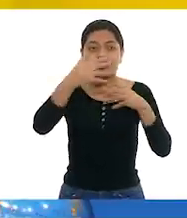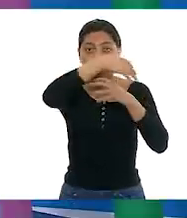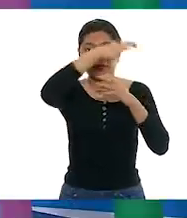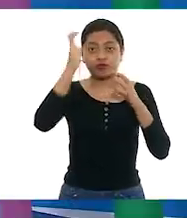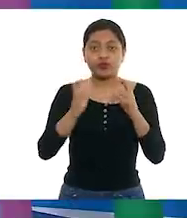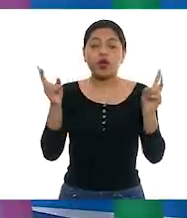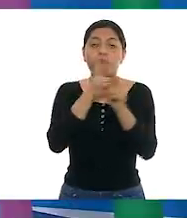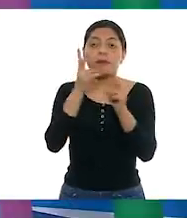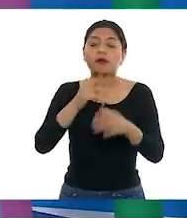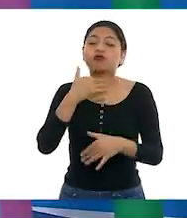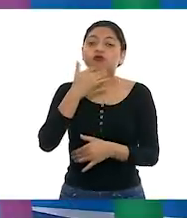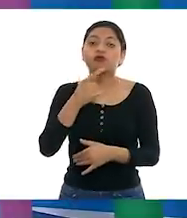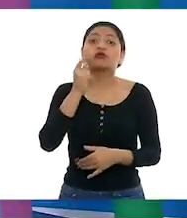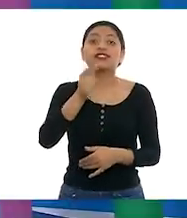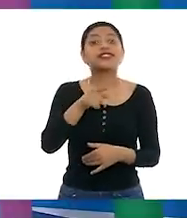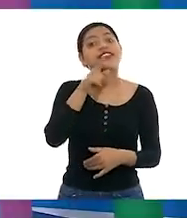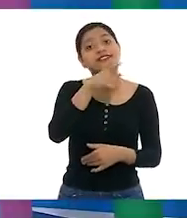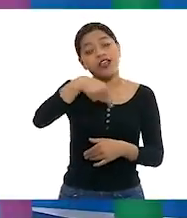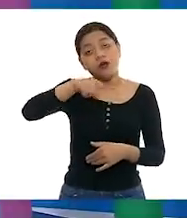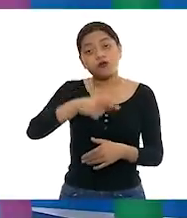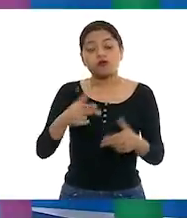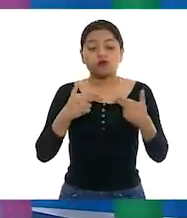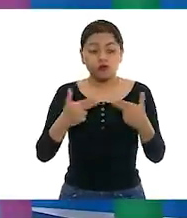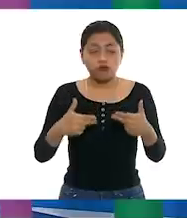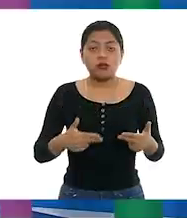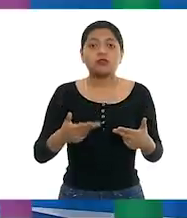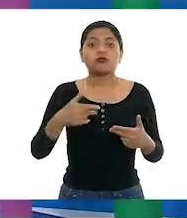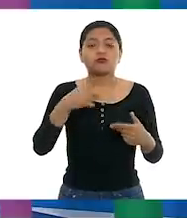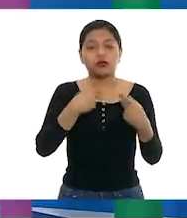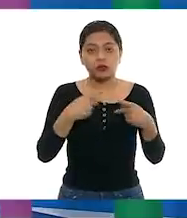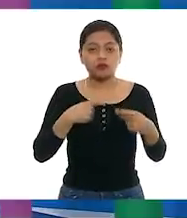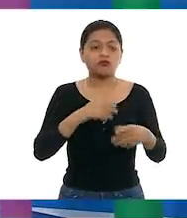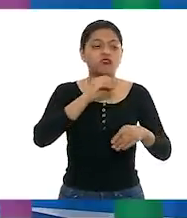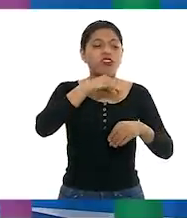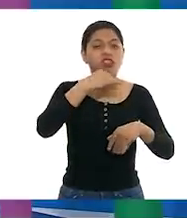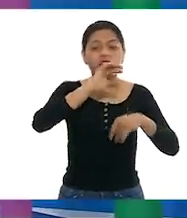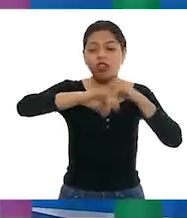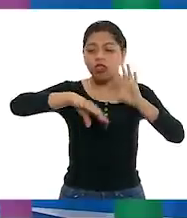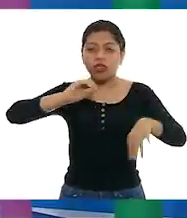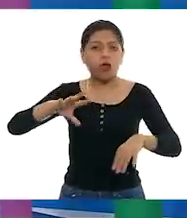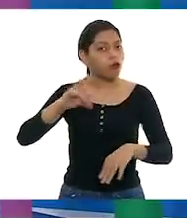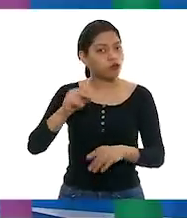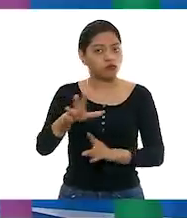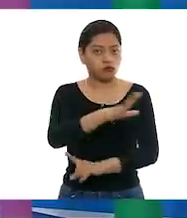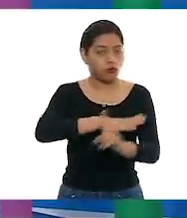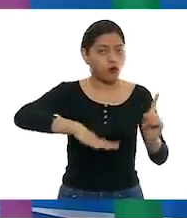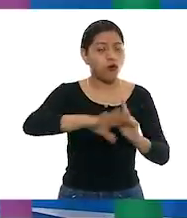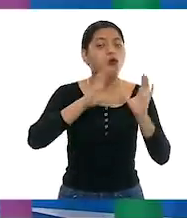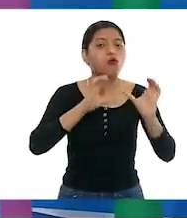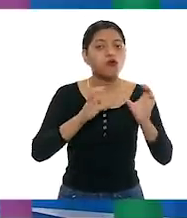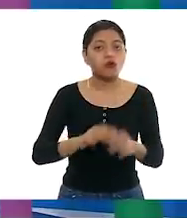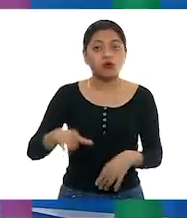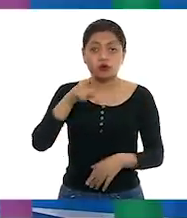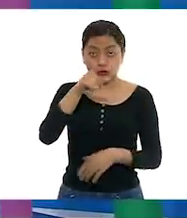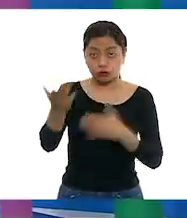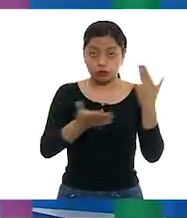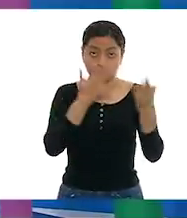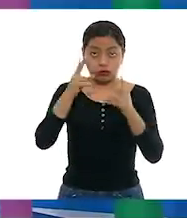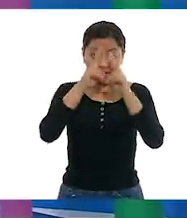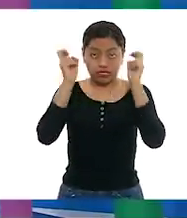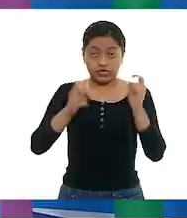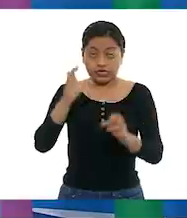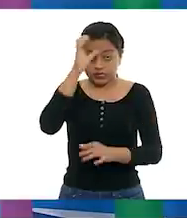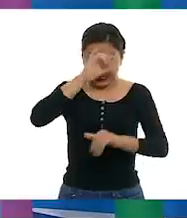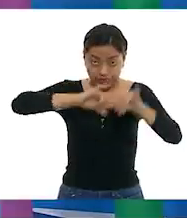humanos. Así es, cuando estudiamos ciencias naturales podemos entender un poco más a la naturaleza y todo se relaciona